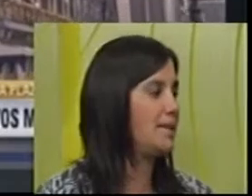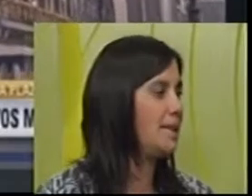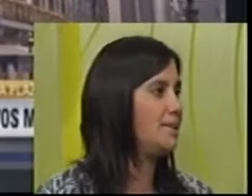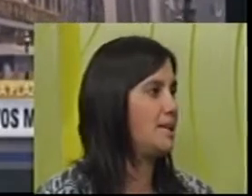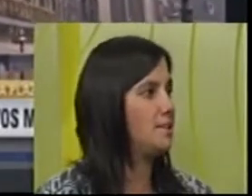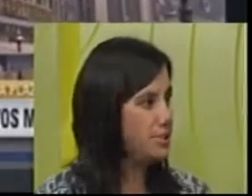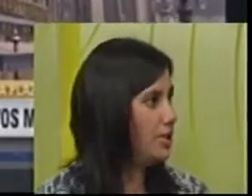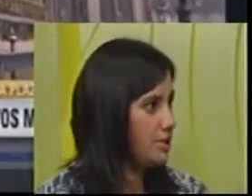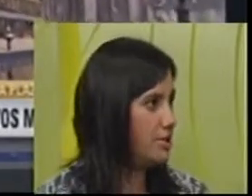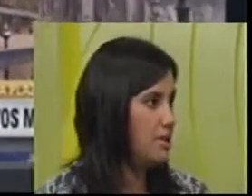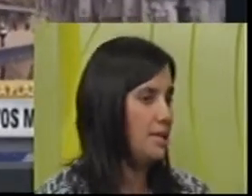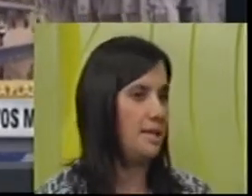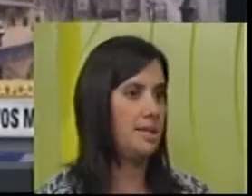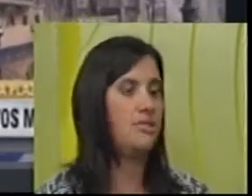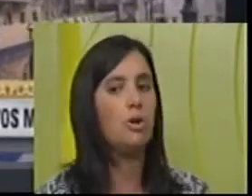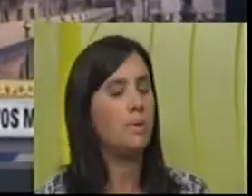más que nada